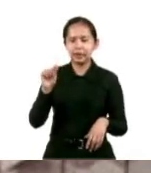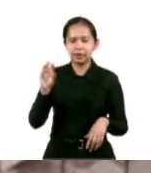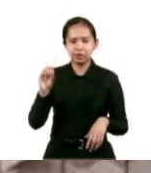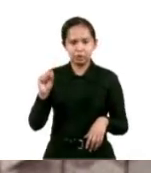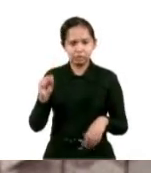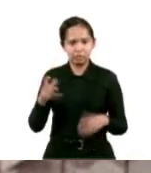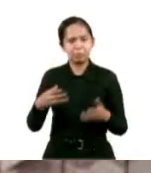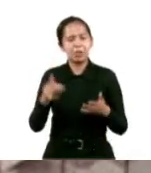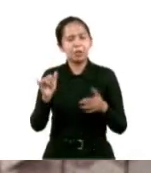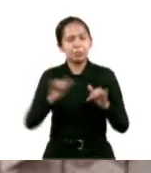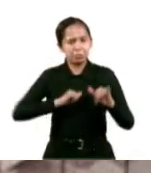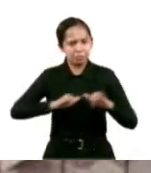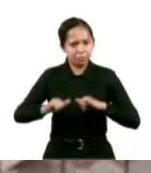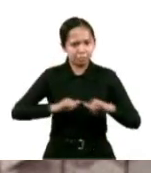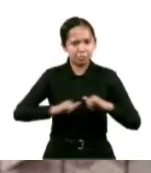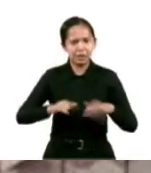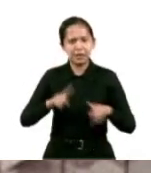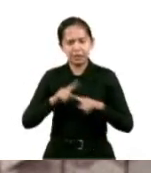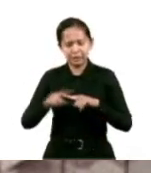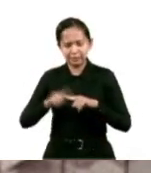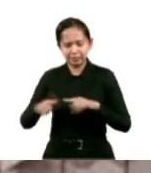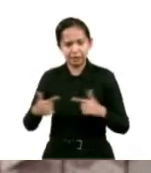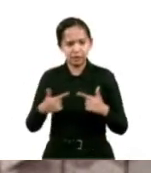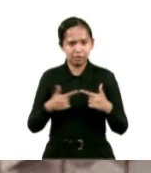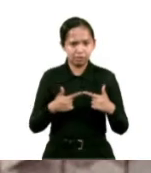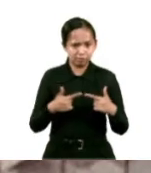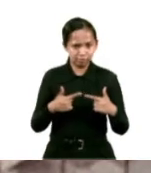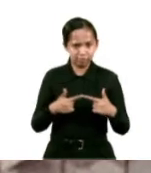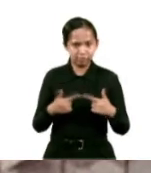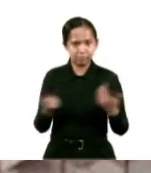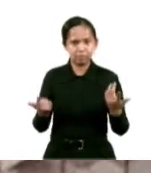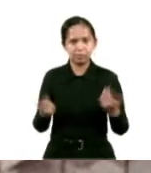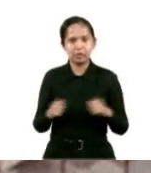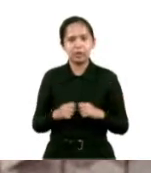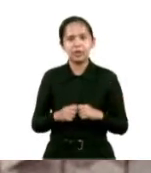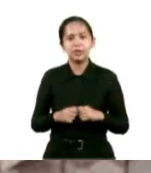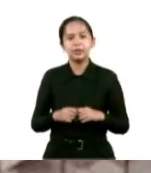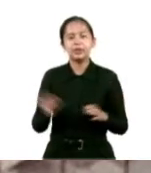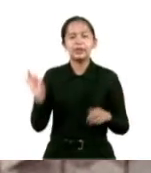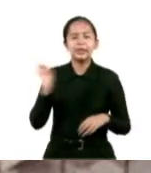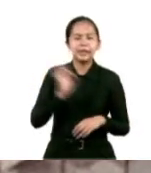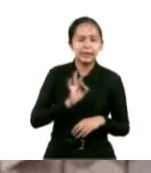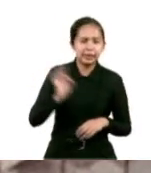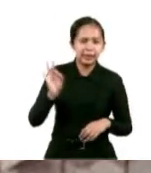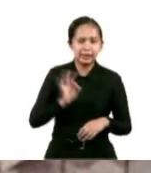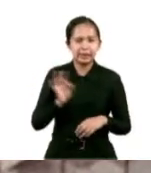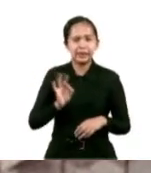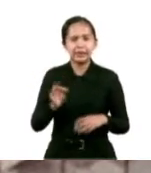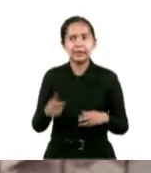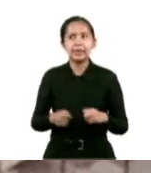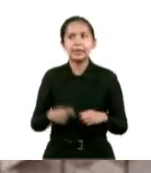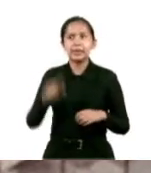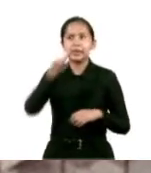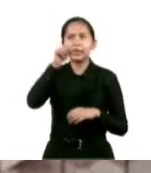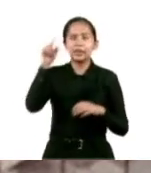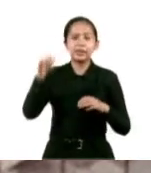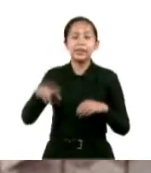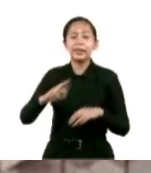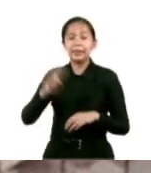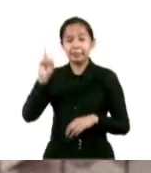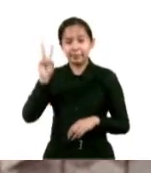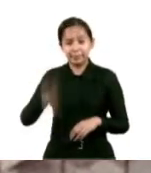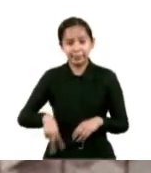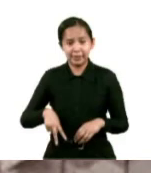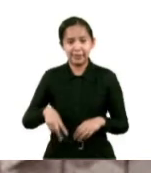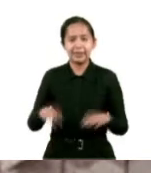tráfico, indicaciones y otro contenido de Google Maps o Google Earth, puede que las condiciones reales difieran de los resultados